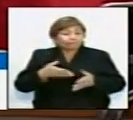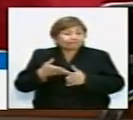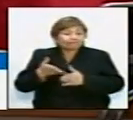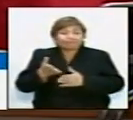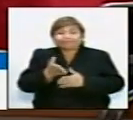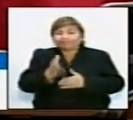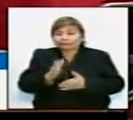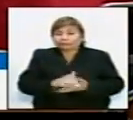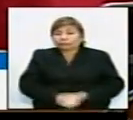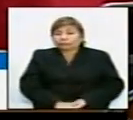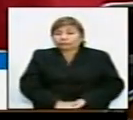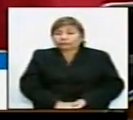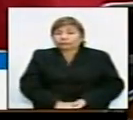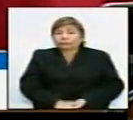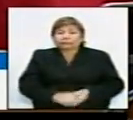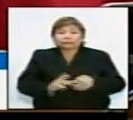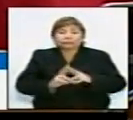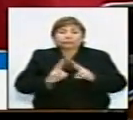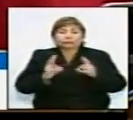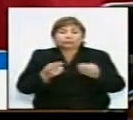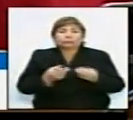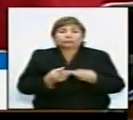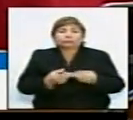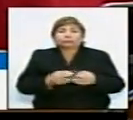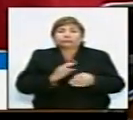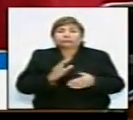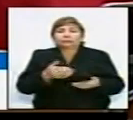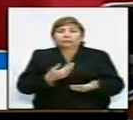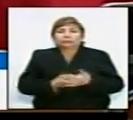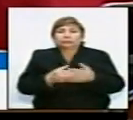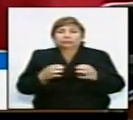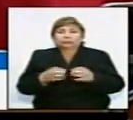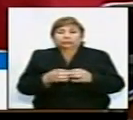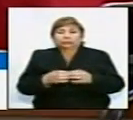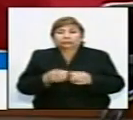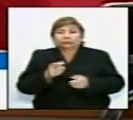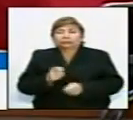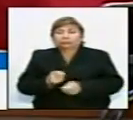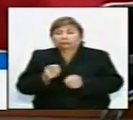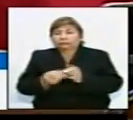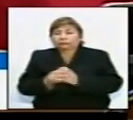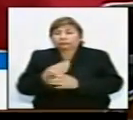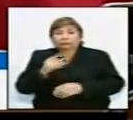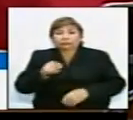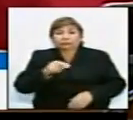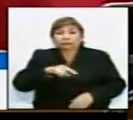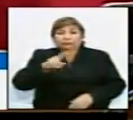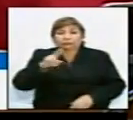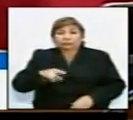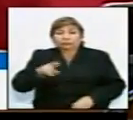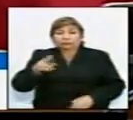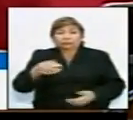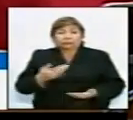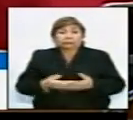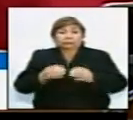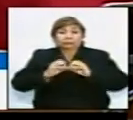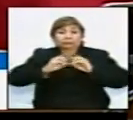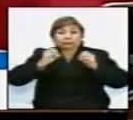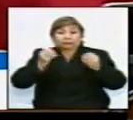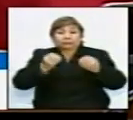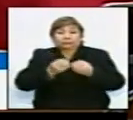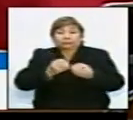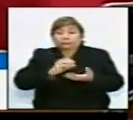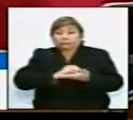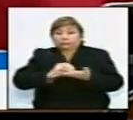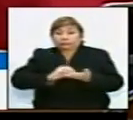dirección se reúne con todos los del Ministerio de Agricultura que estén en esa región, los organismos